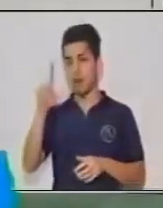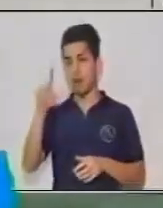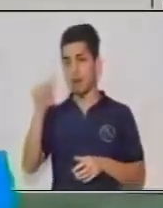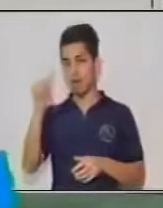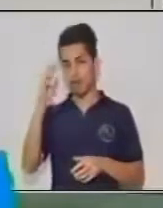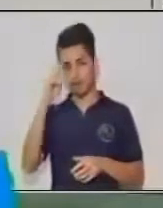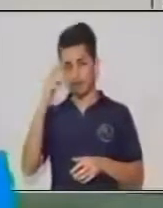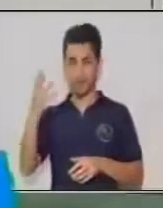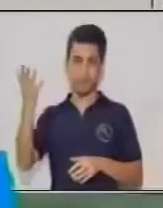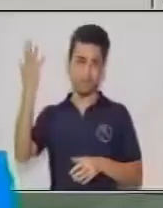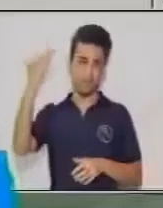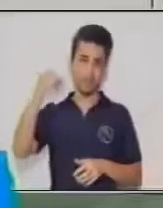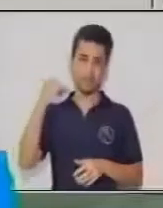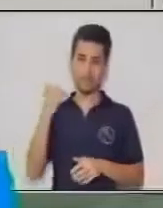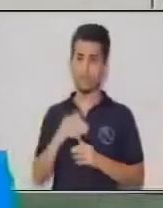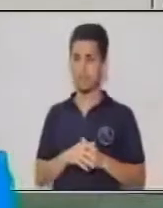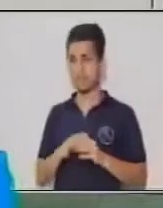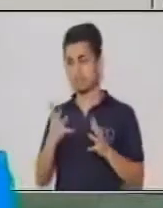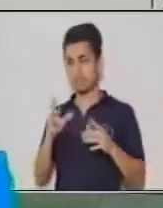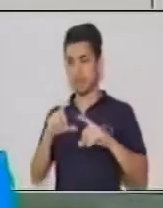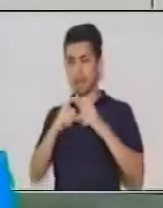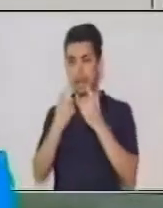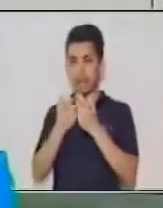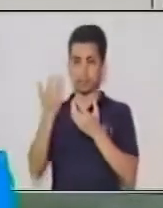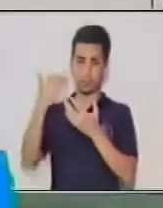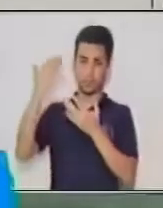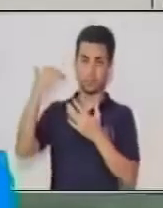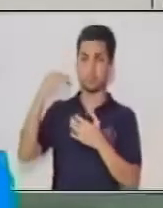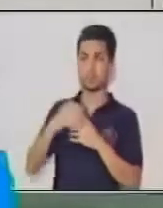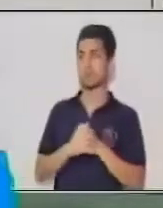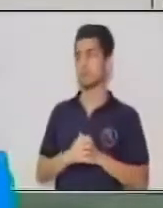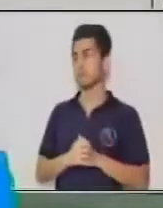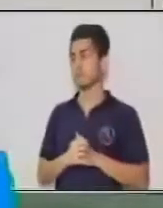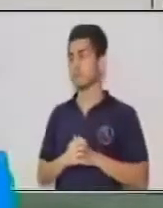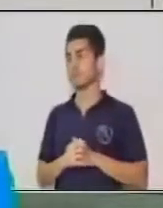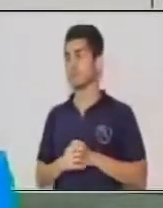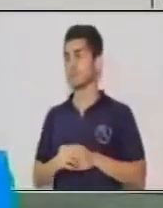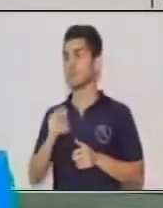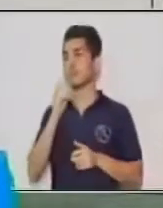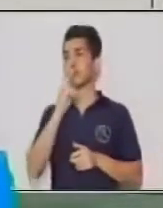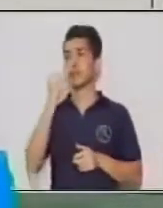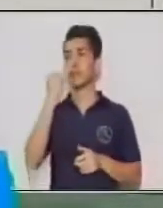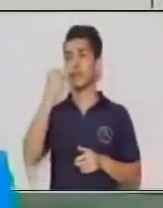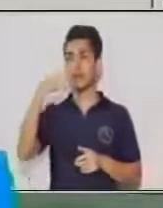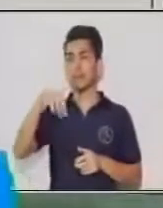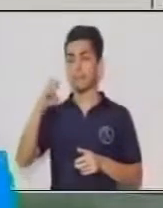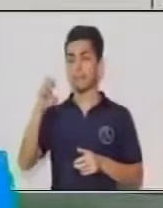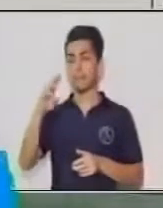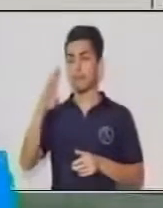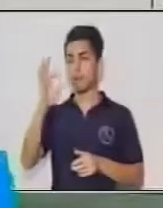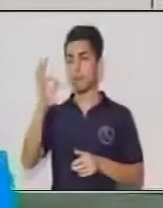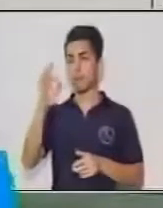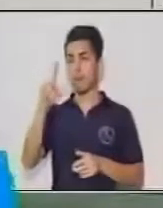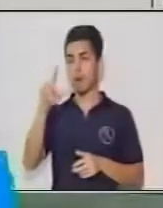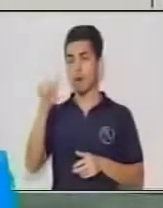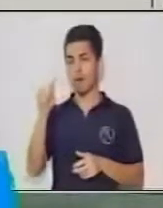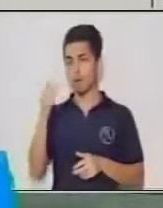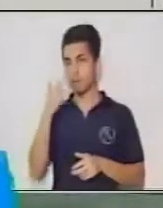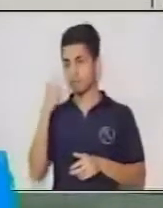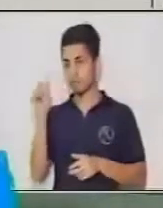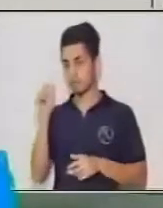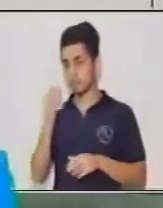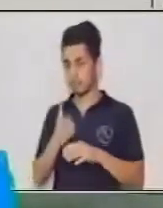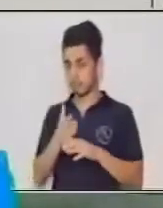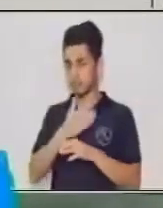hace unas clases atrás. Las hipérbolas, ¿sí?, vamos a trazar